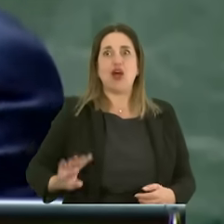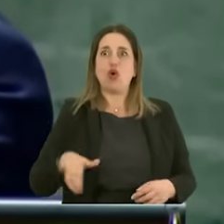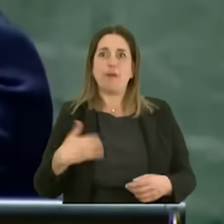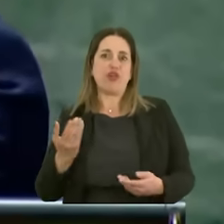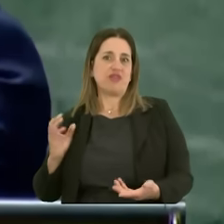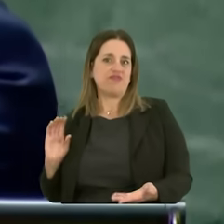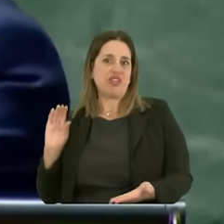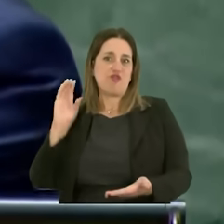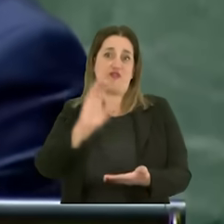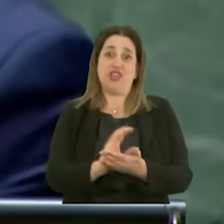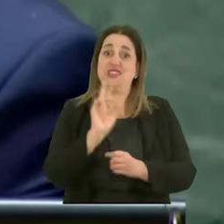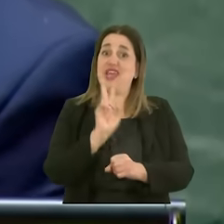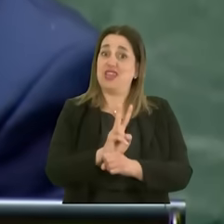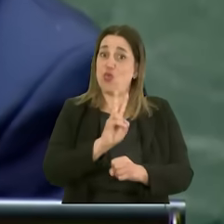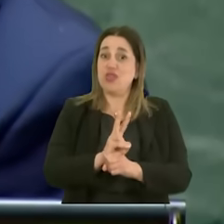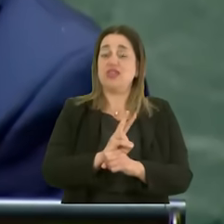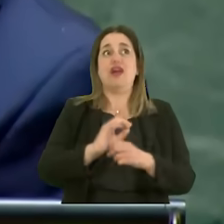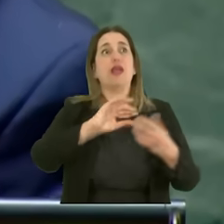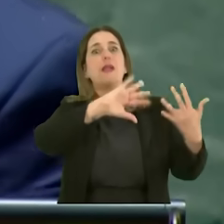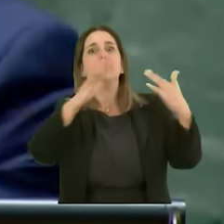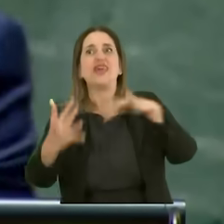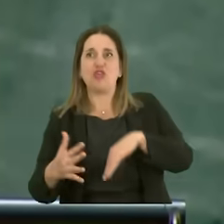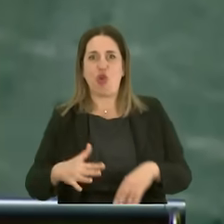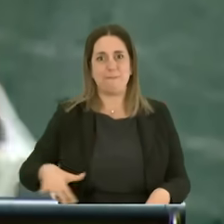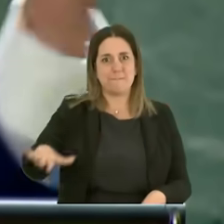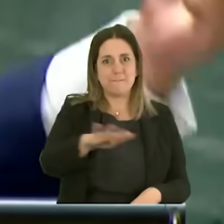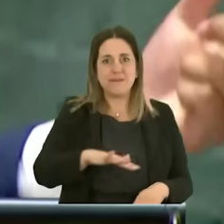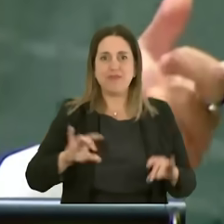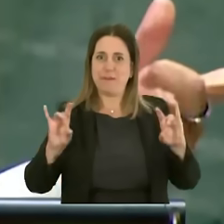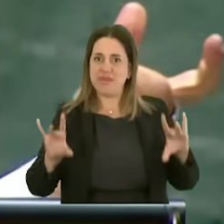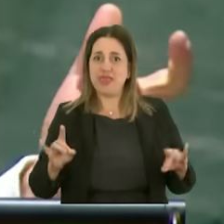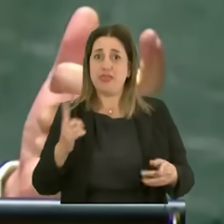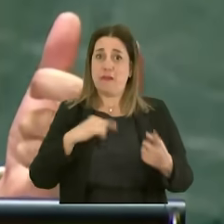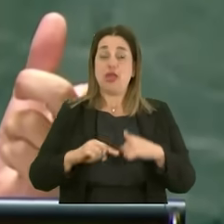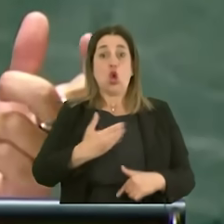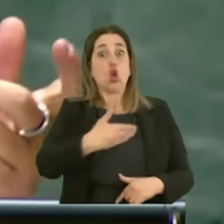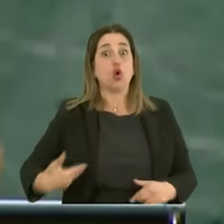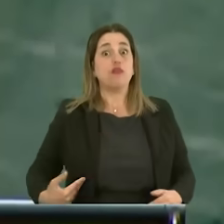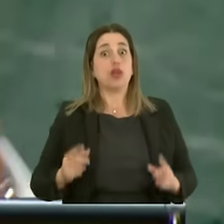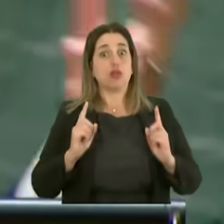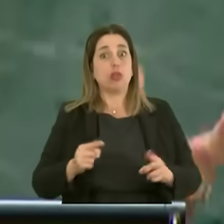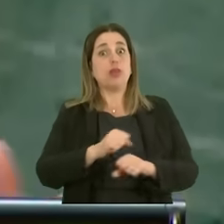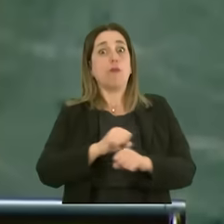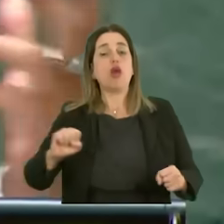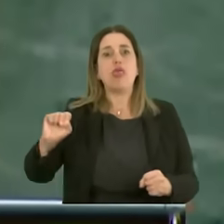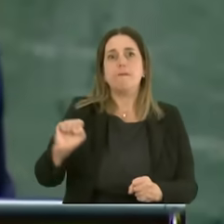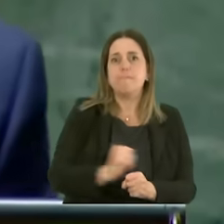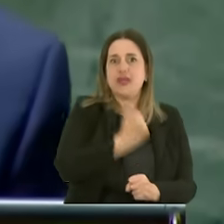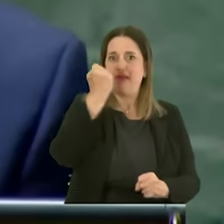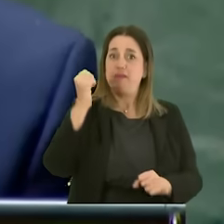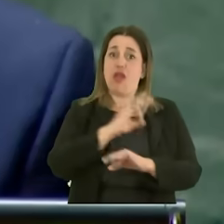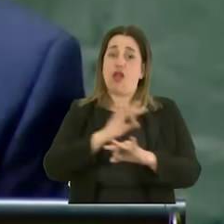financiarse y a cuidar el medio ambiente pero también el gobierno se puede dar vuelta y premiar o